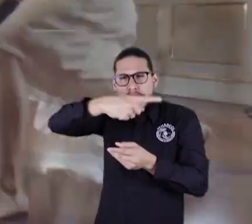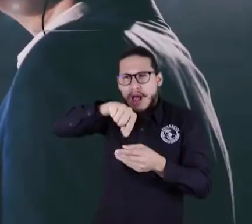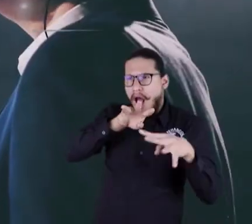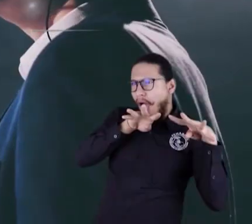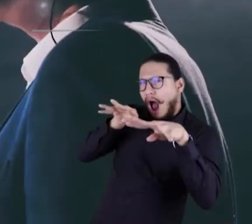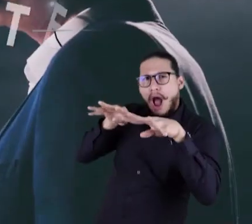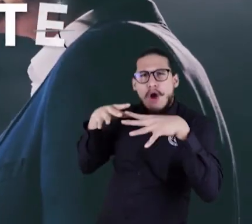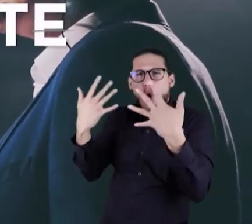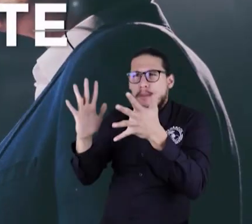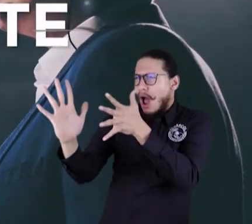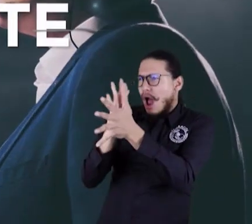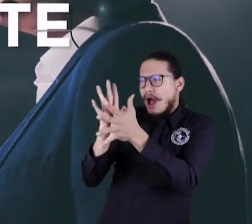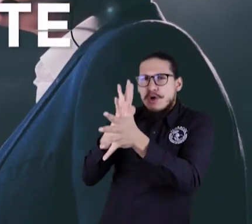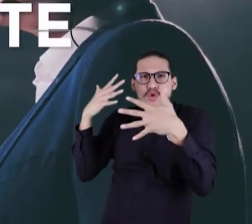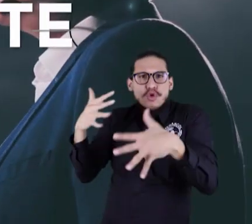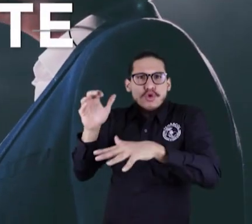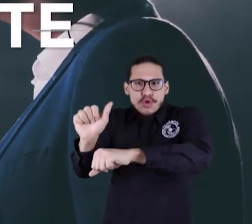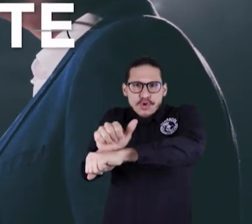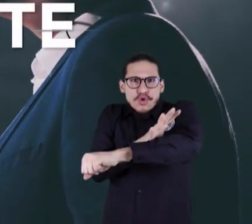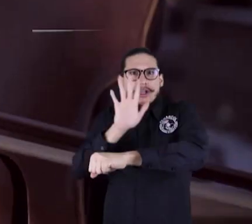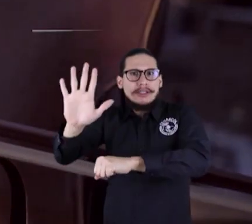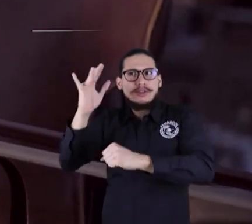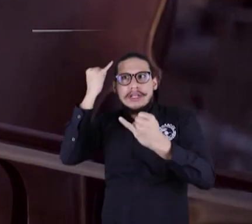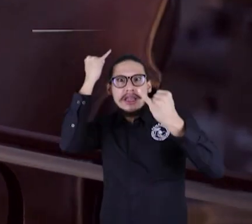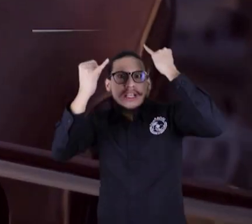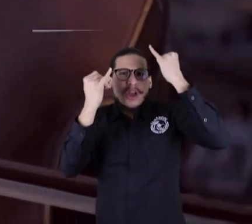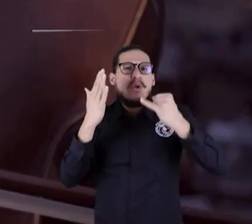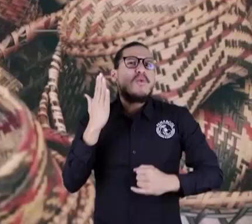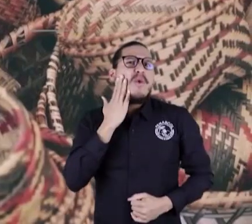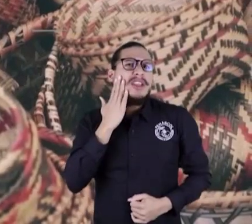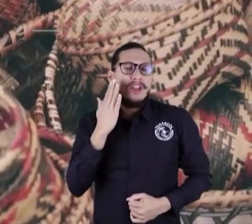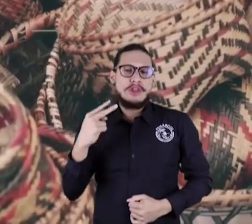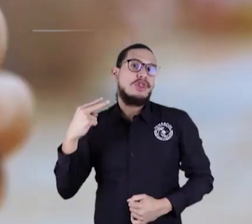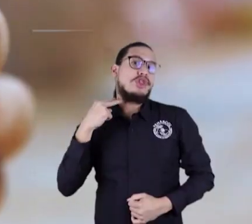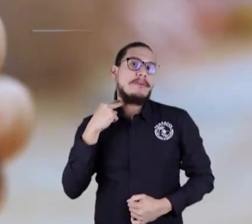naranja del mundo. Reunidos para inspirarte.